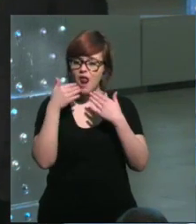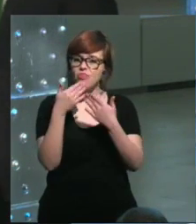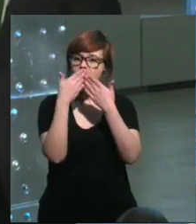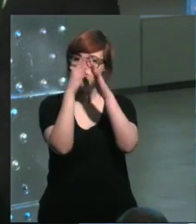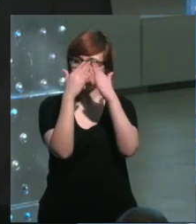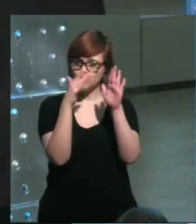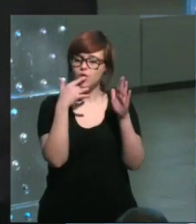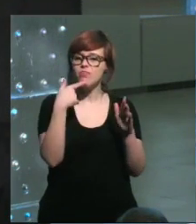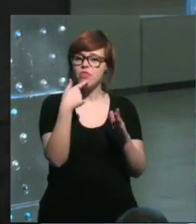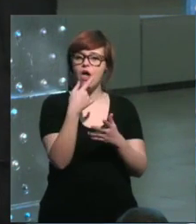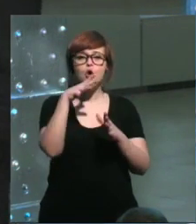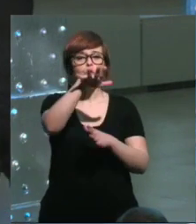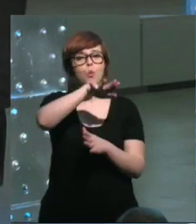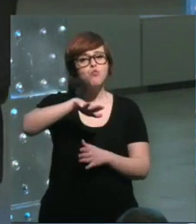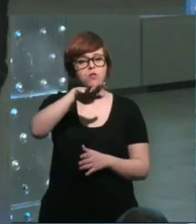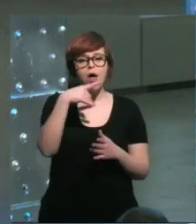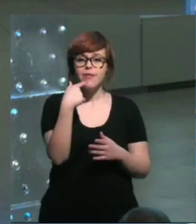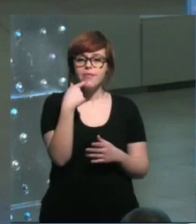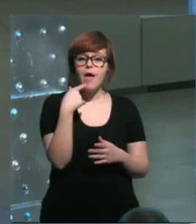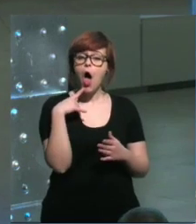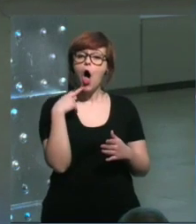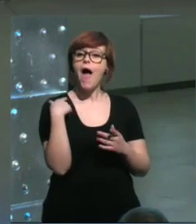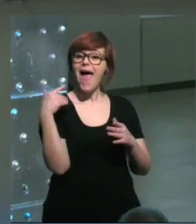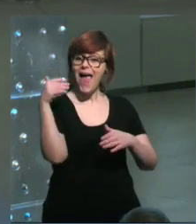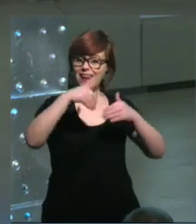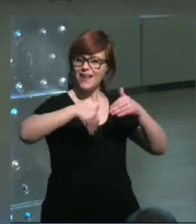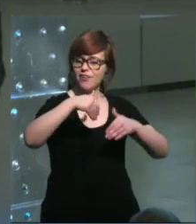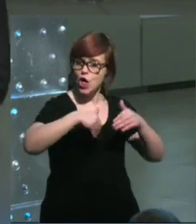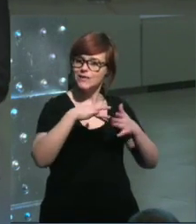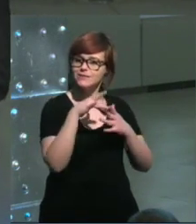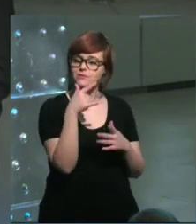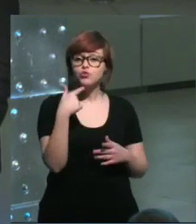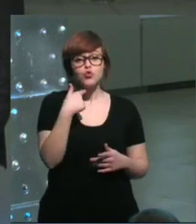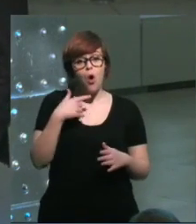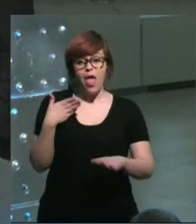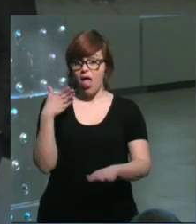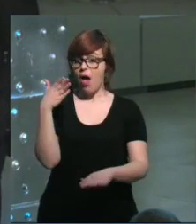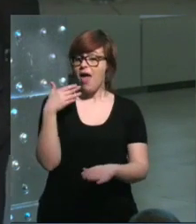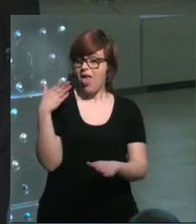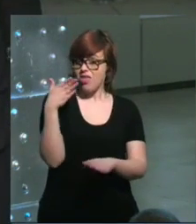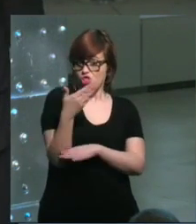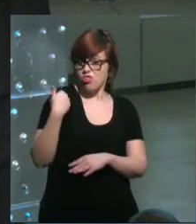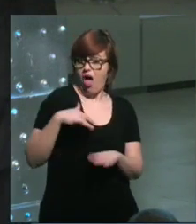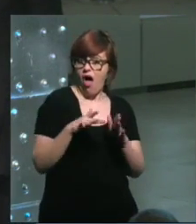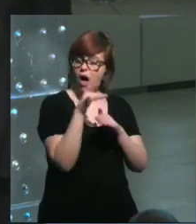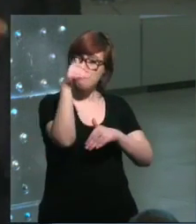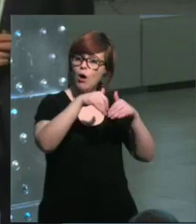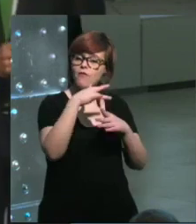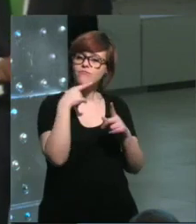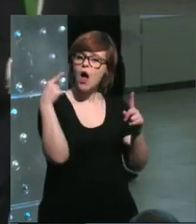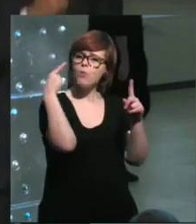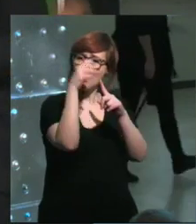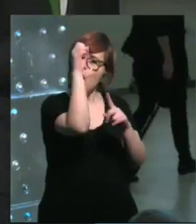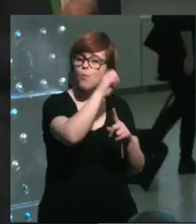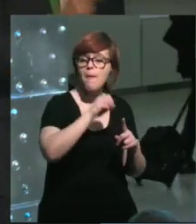día de las elecciones: acabo de venir de votar por Obama, te pido que hagas lo mismo. O creo francamente que hay mucho en juego en estas